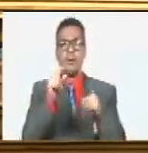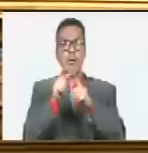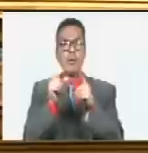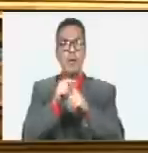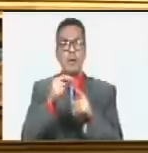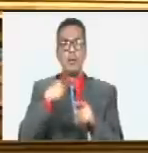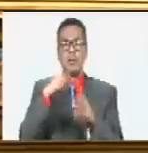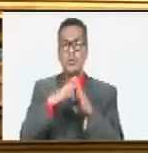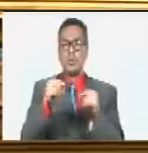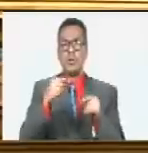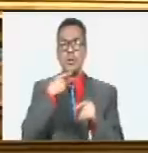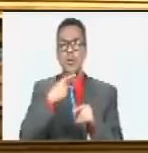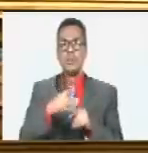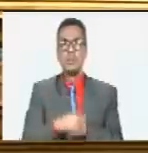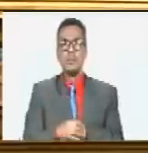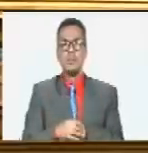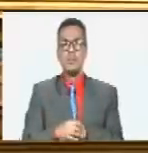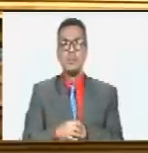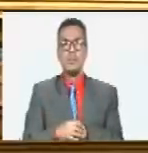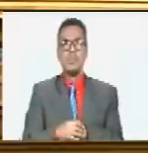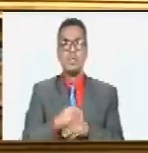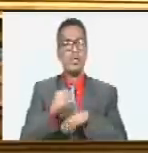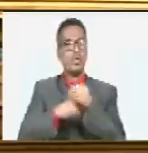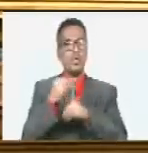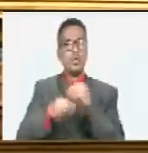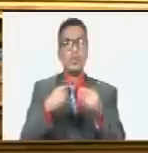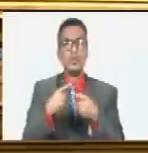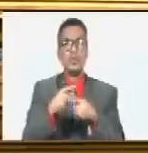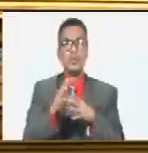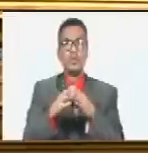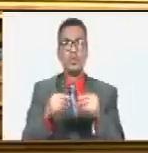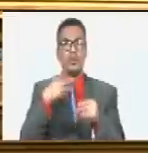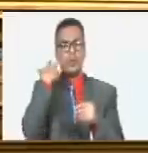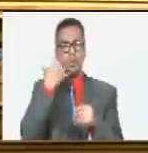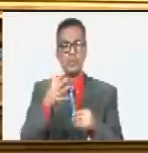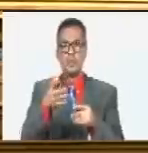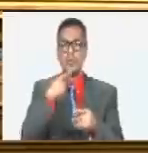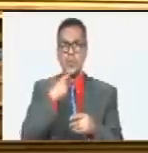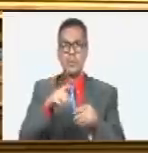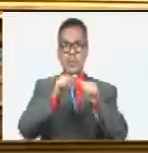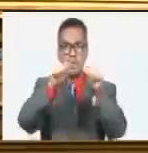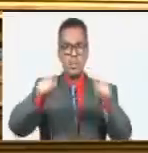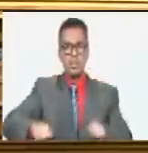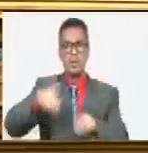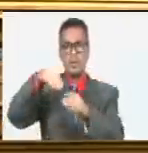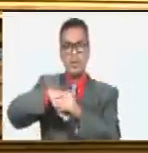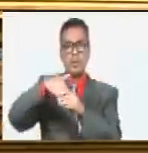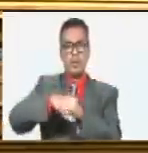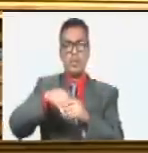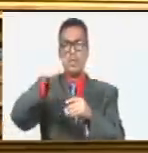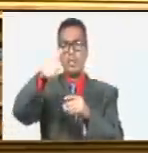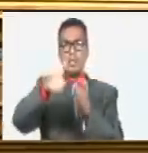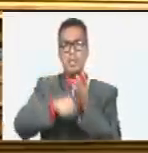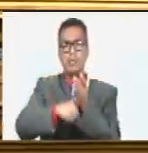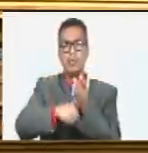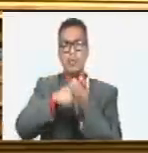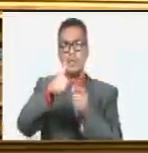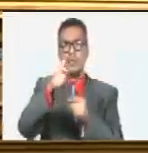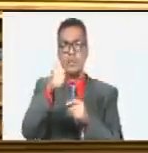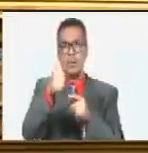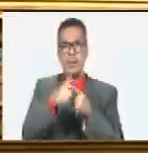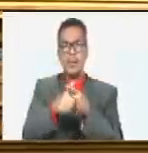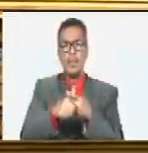no hayan qué hacer con toda la basura que dijeron sobre el sistema electoral, sobre las captahuellas, sobre el